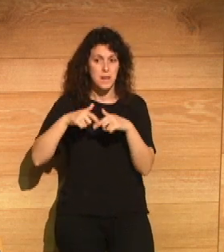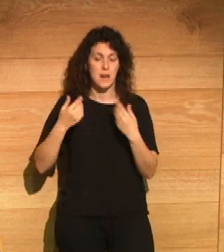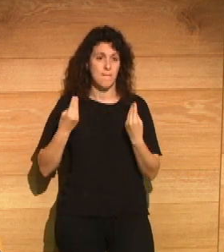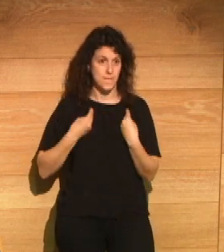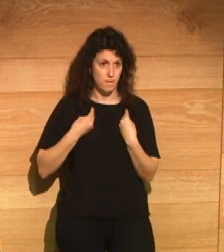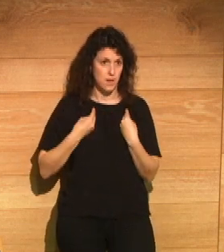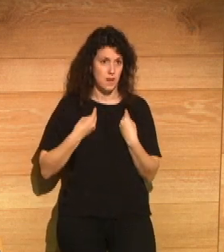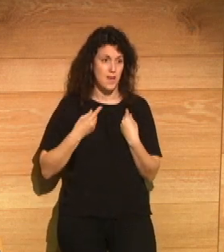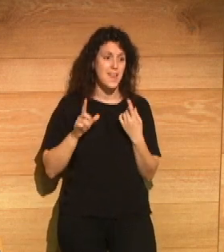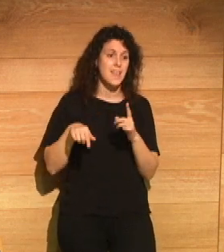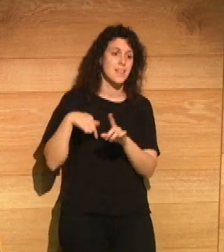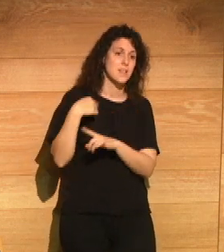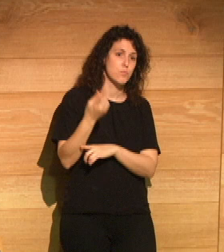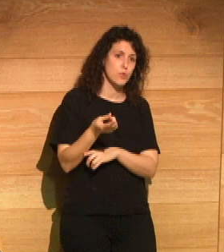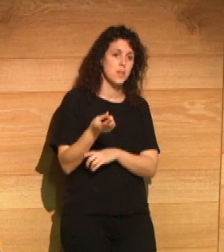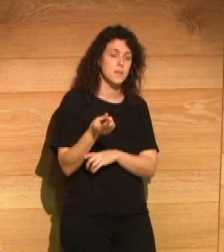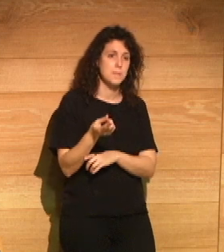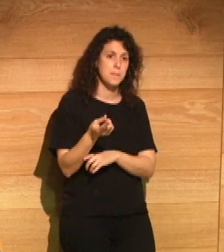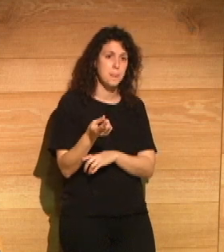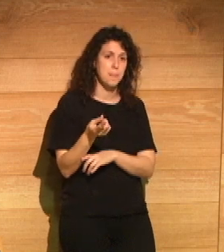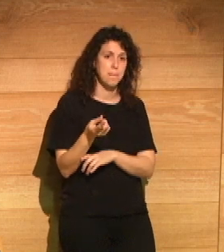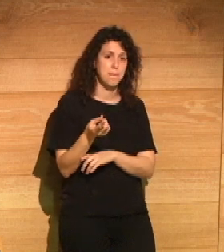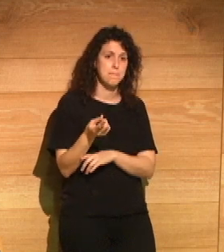nuclear, y luego en unas